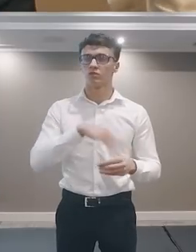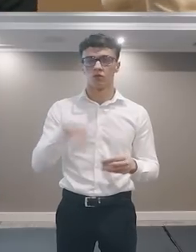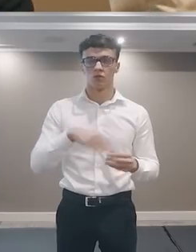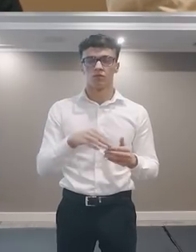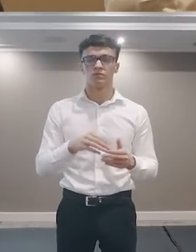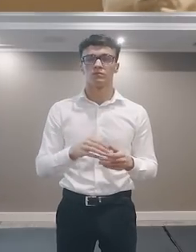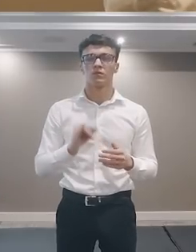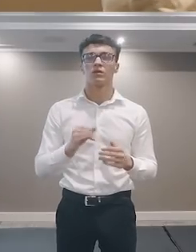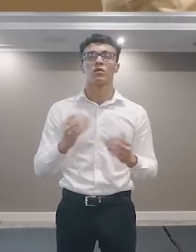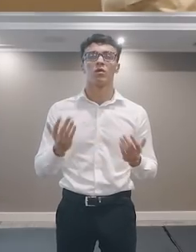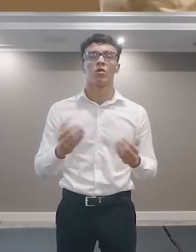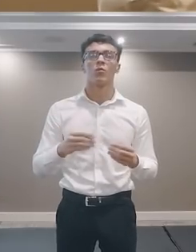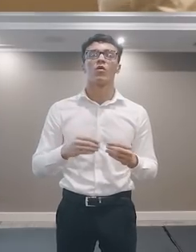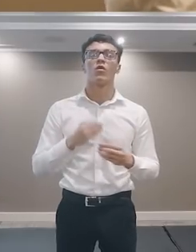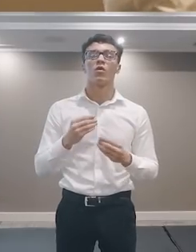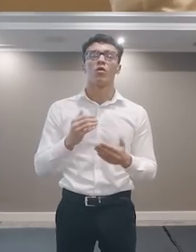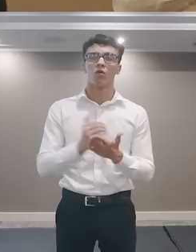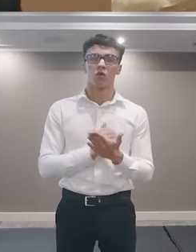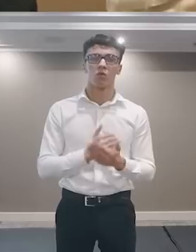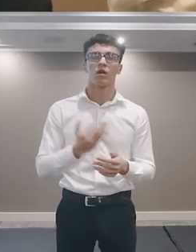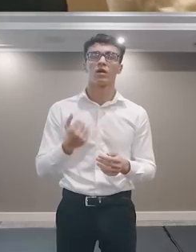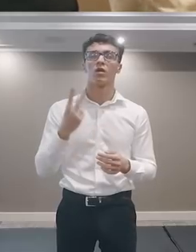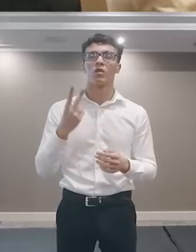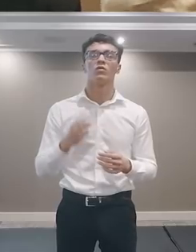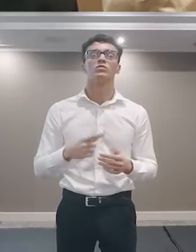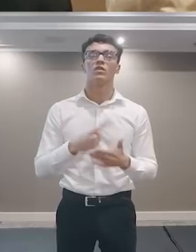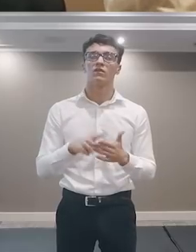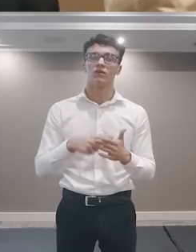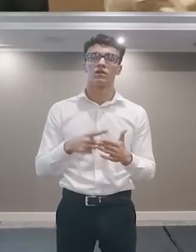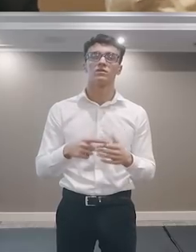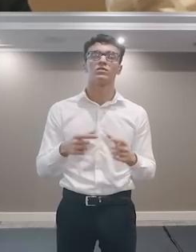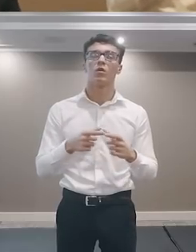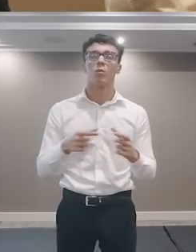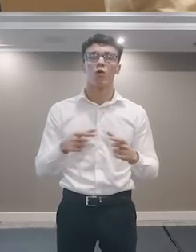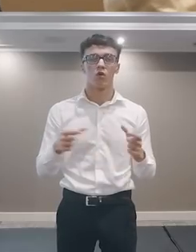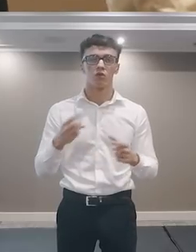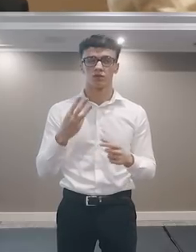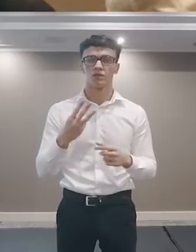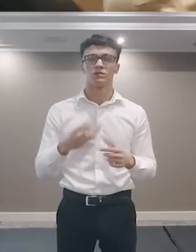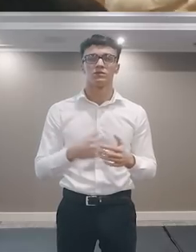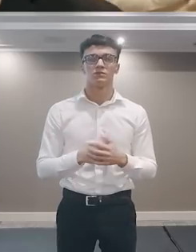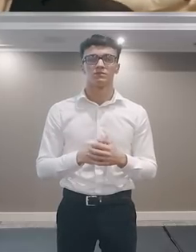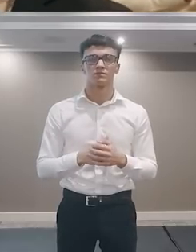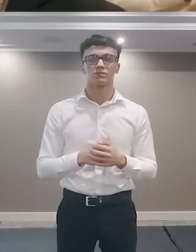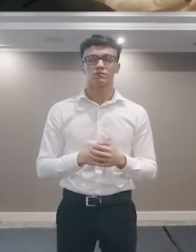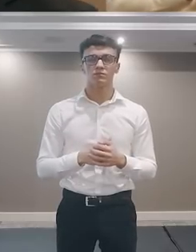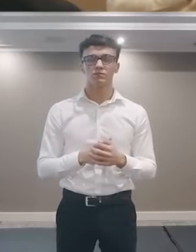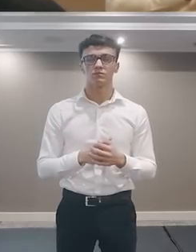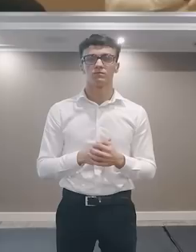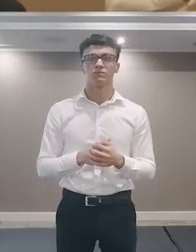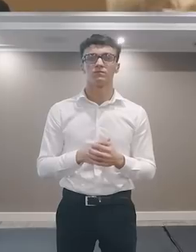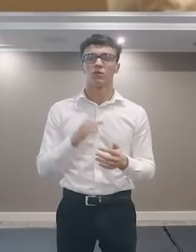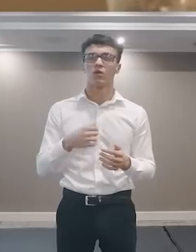y como vais a poder cobrar pues bueno hay diferentes tipos de de bonos no voy a entrar en detalle no voy a entrar en detalle por decir